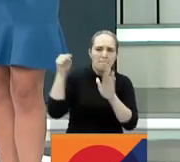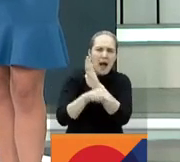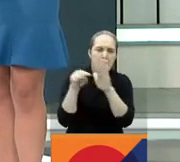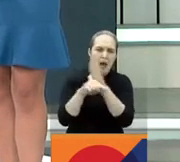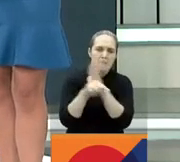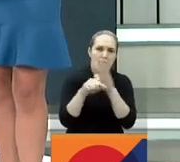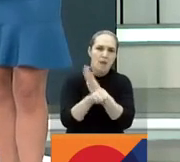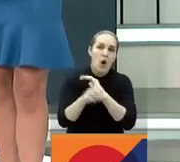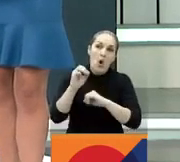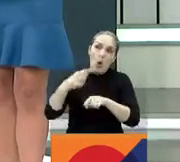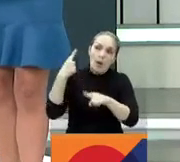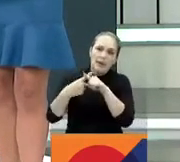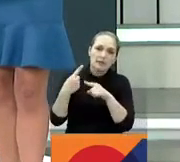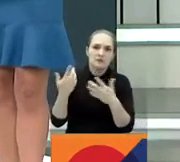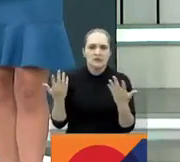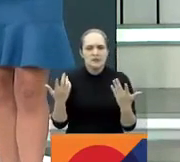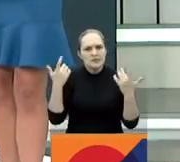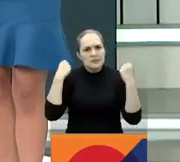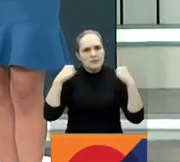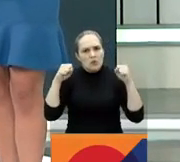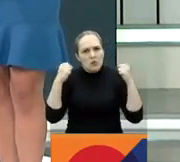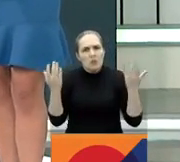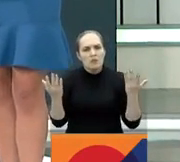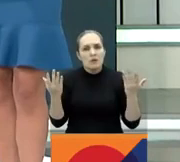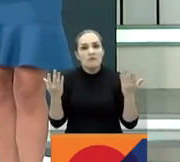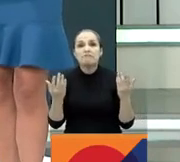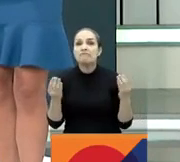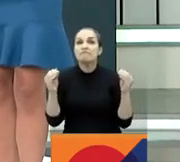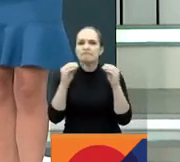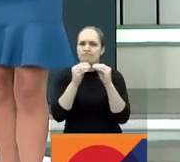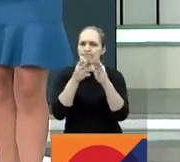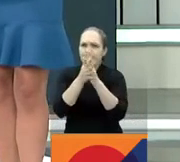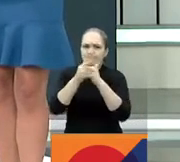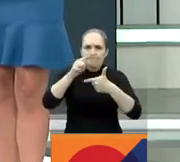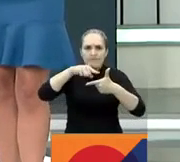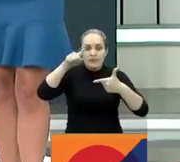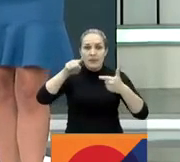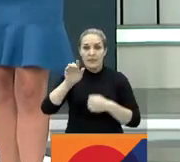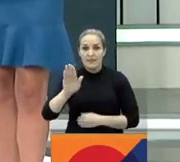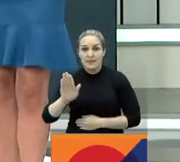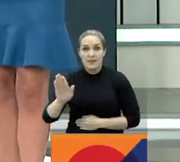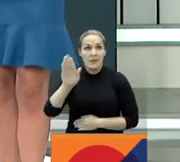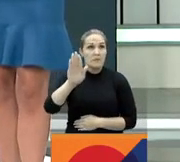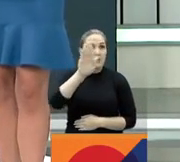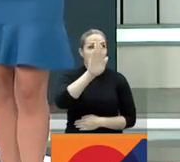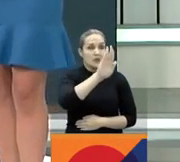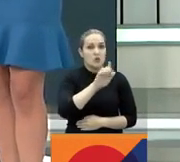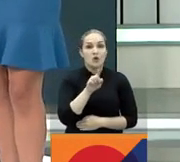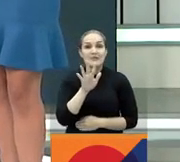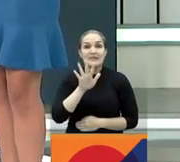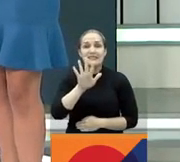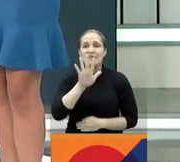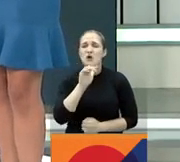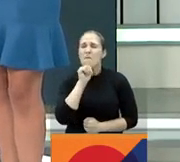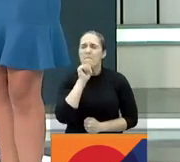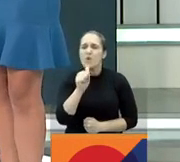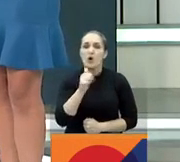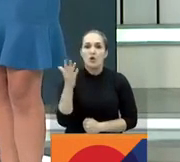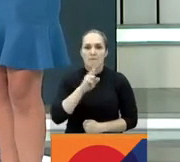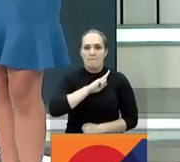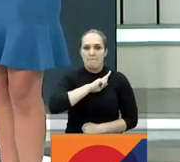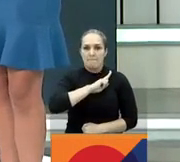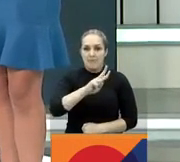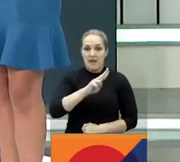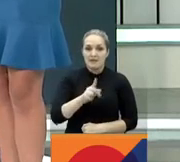expareja. Realmente preocupante, y es que también hay que tener en cuenta que los 5 departamentos con mayor número de casos son Valle del Cauca